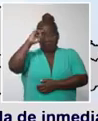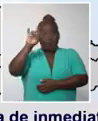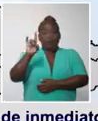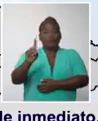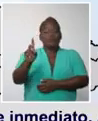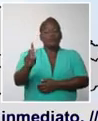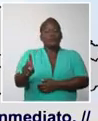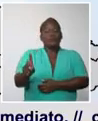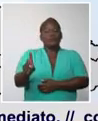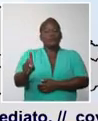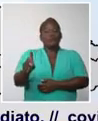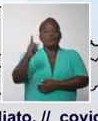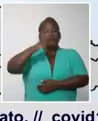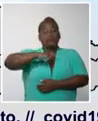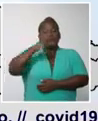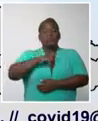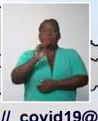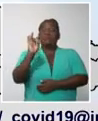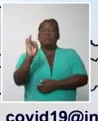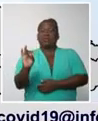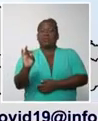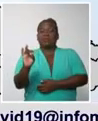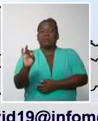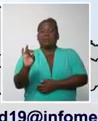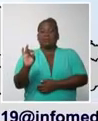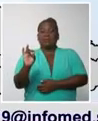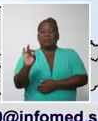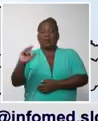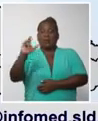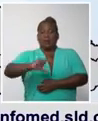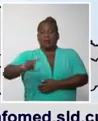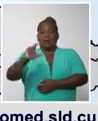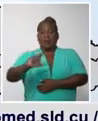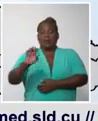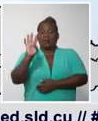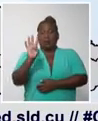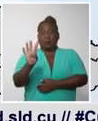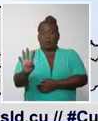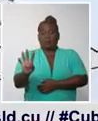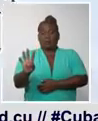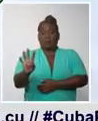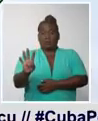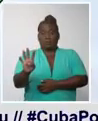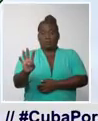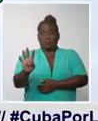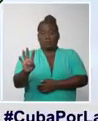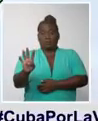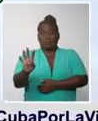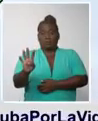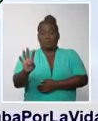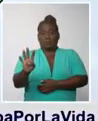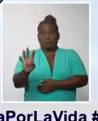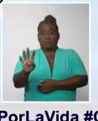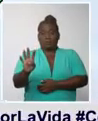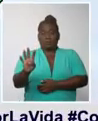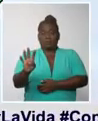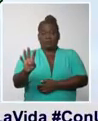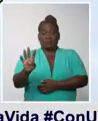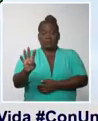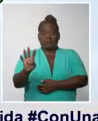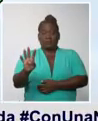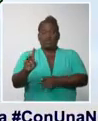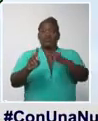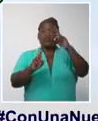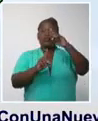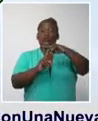Ciego de Ávila 7, Camagüey 4, le sigue después las provincias de Las